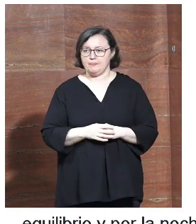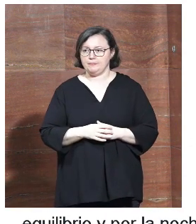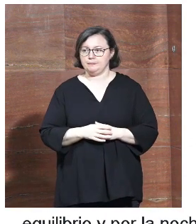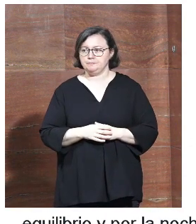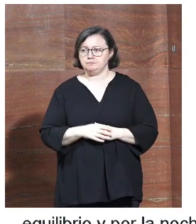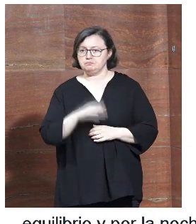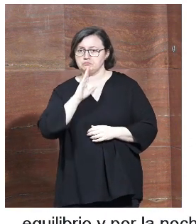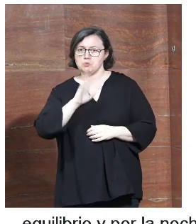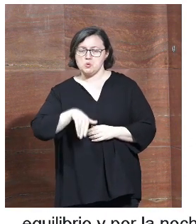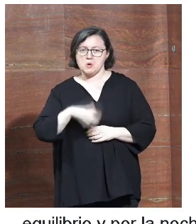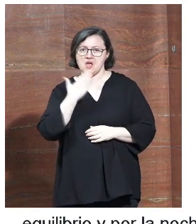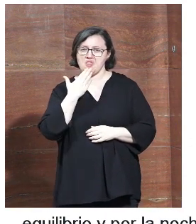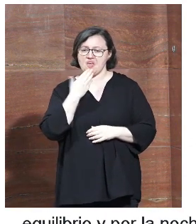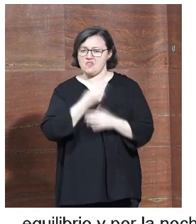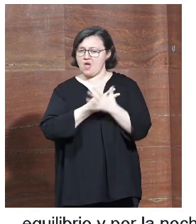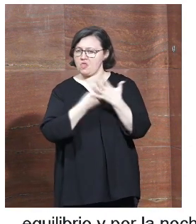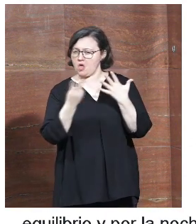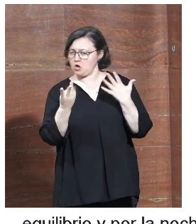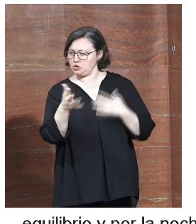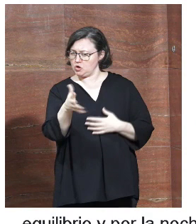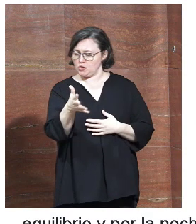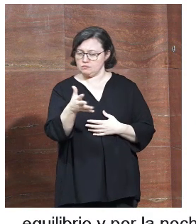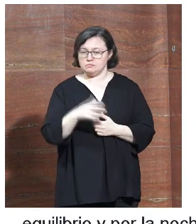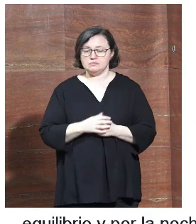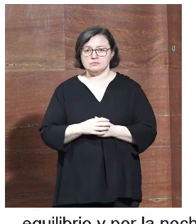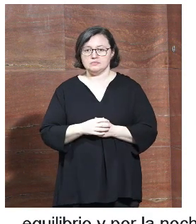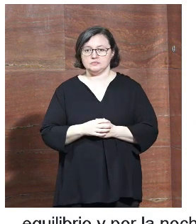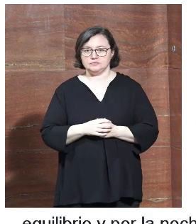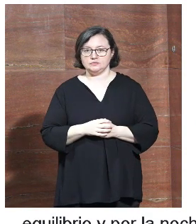Más o menos a la edad de 18 años,